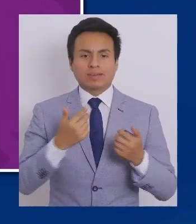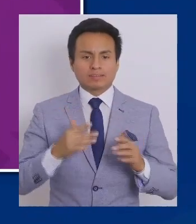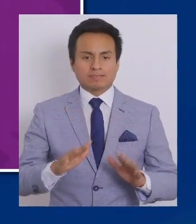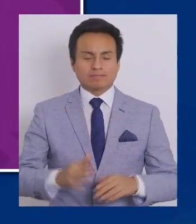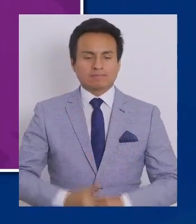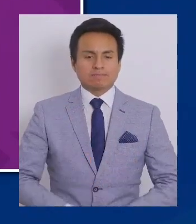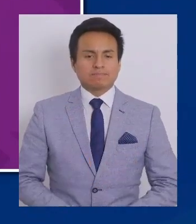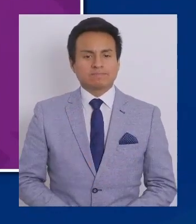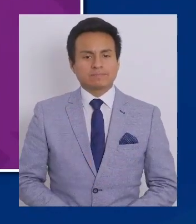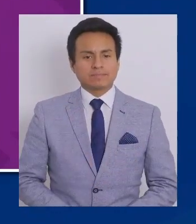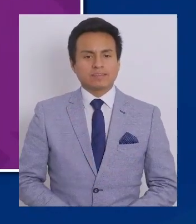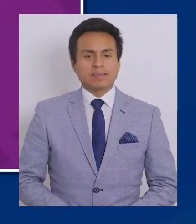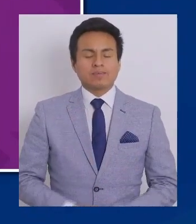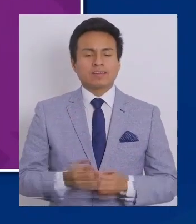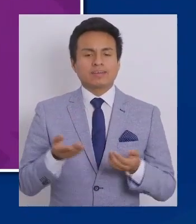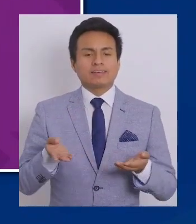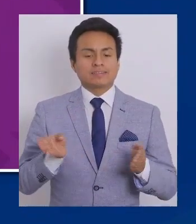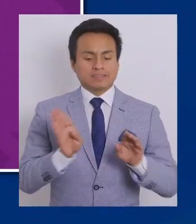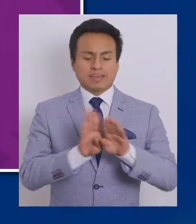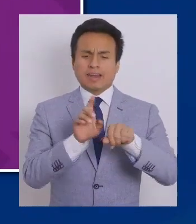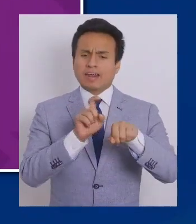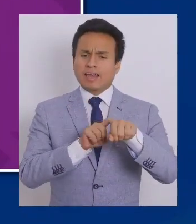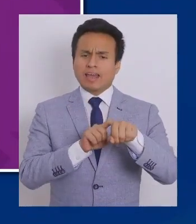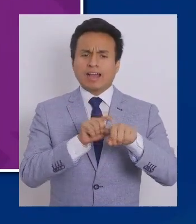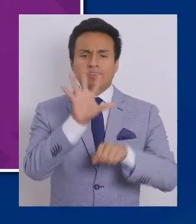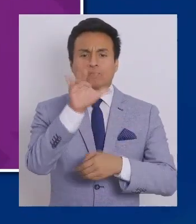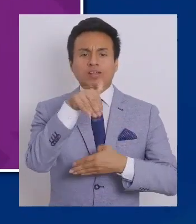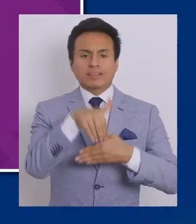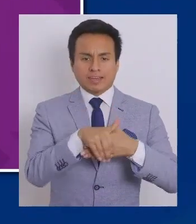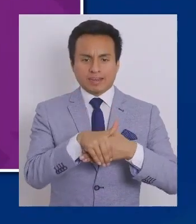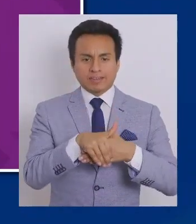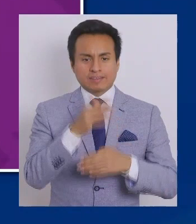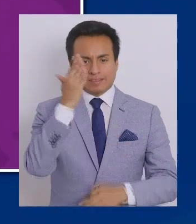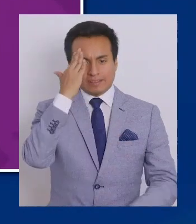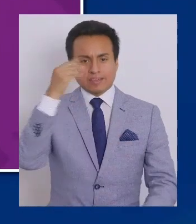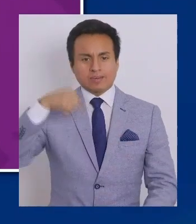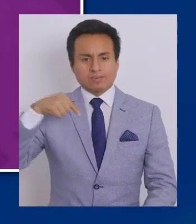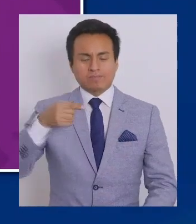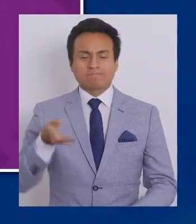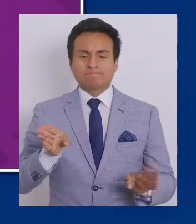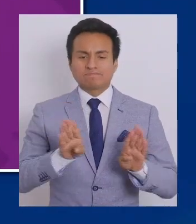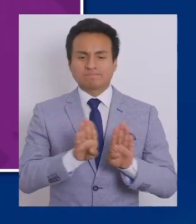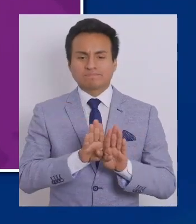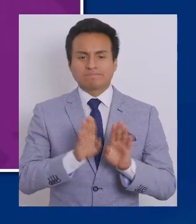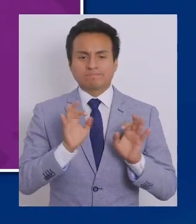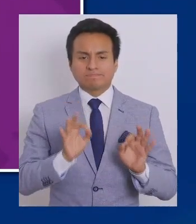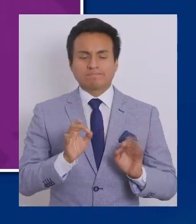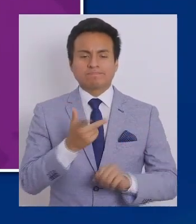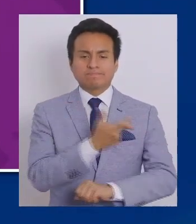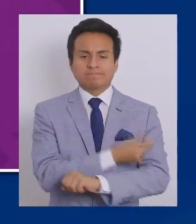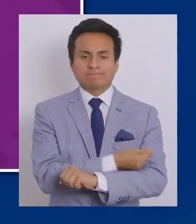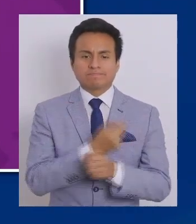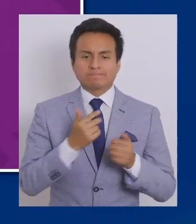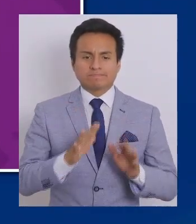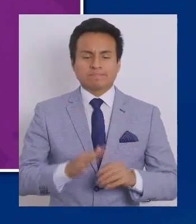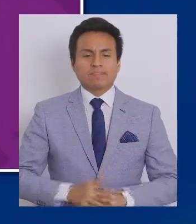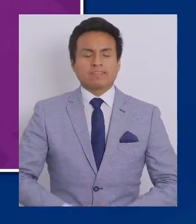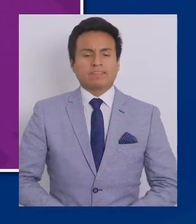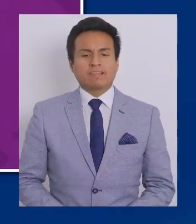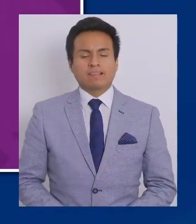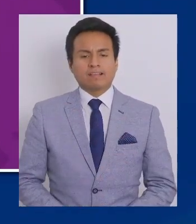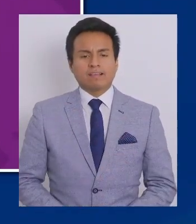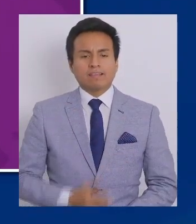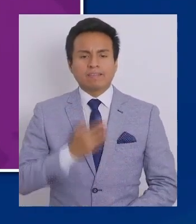este es el cierre a las 5 de la tarde de hoy día entre los